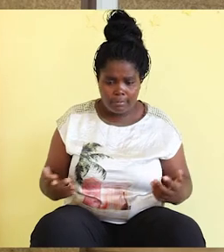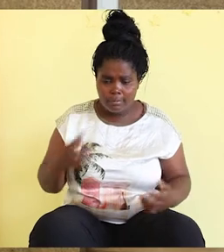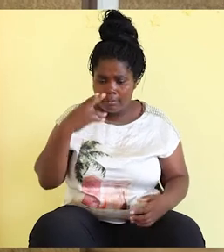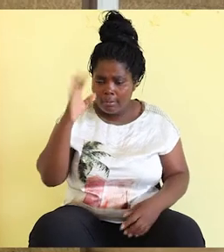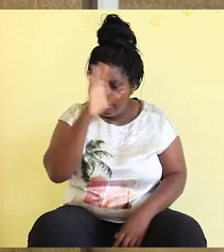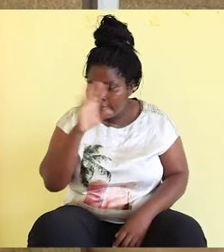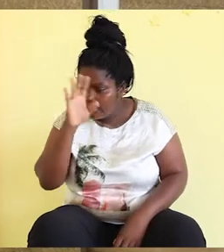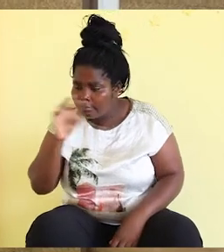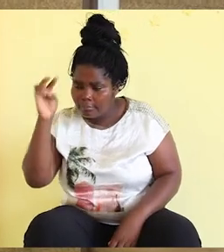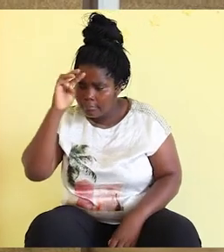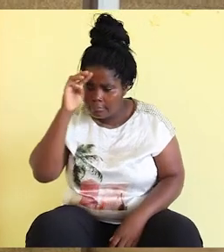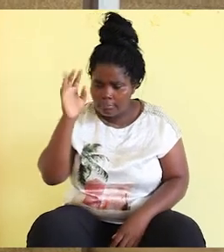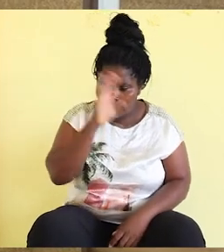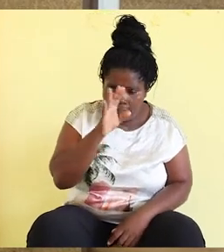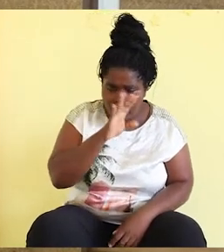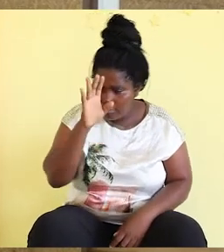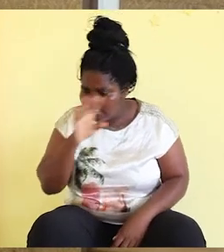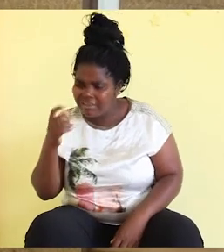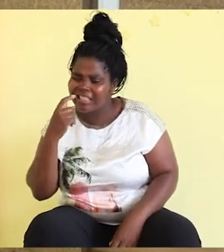María busca y busca el diente.